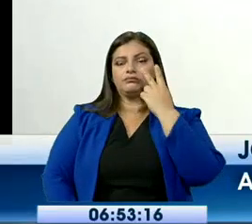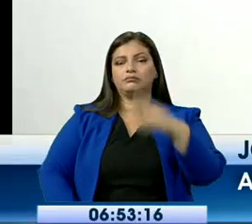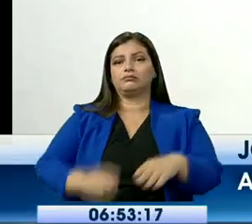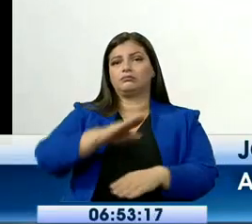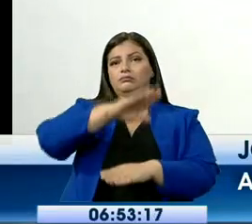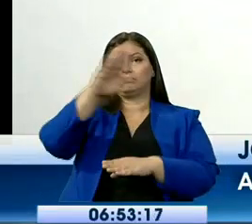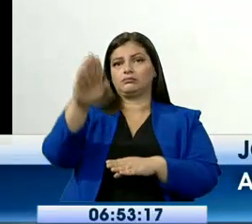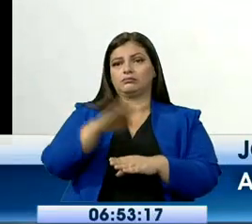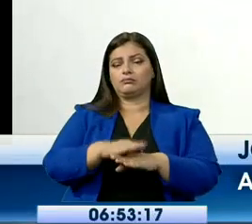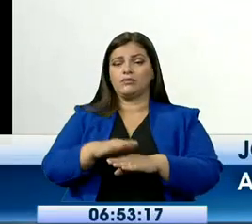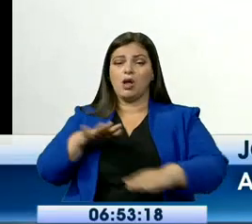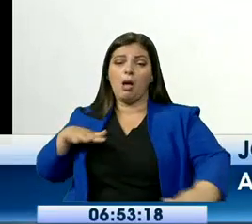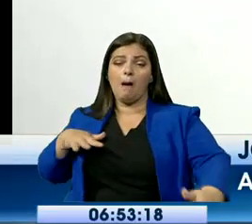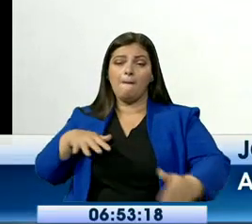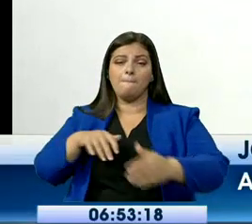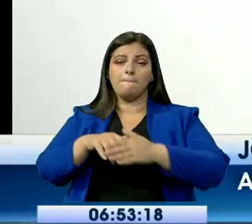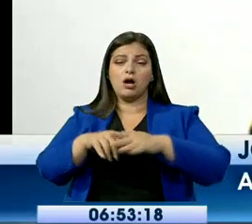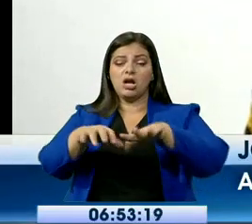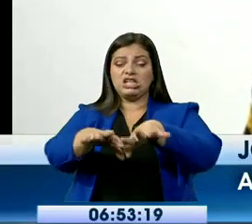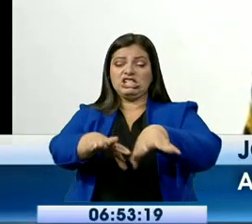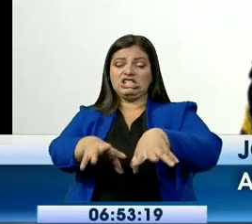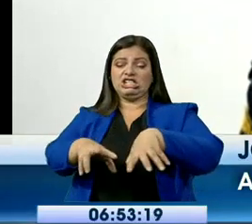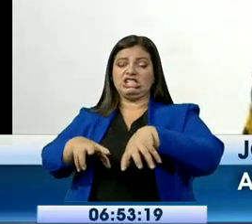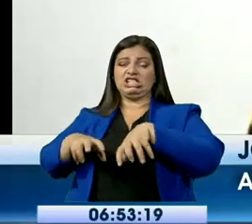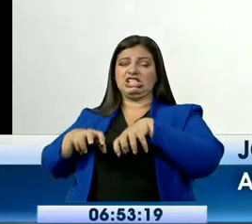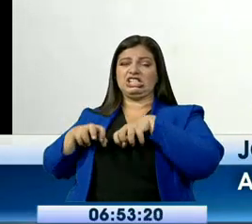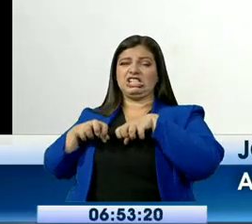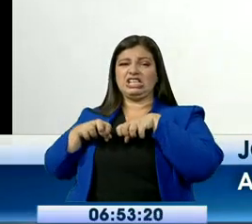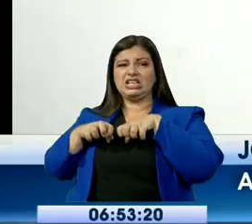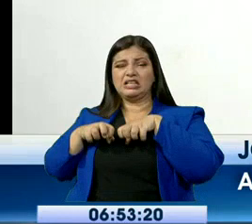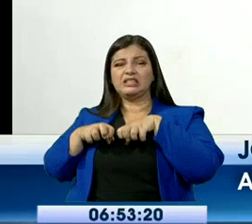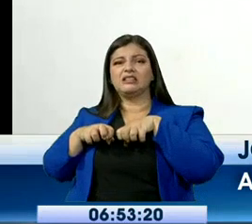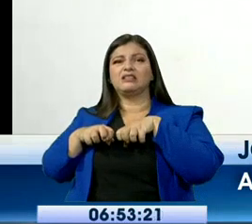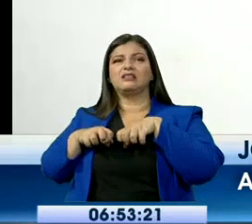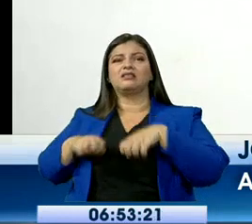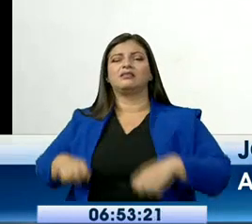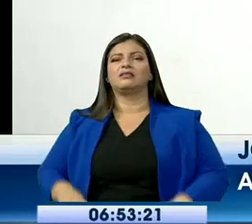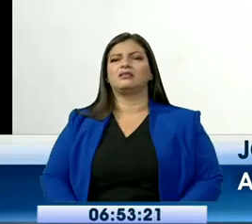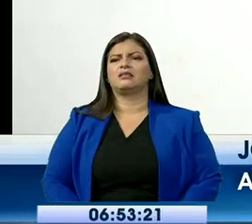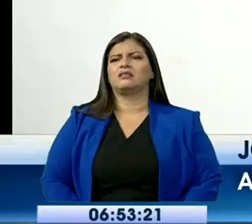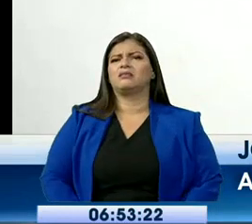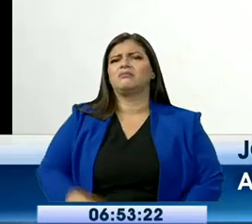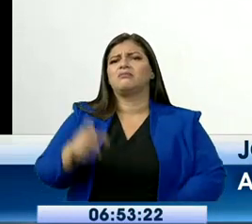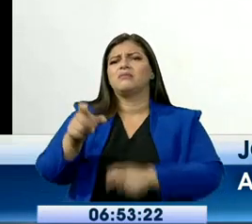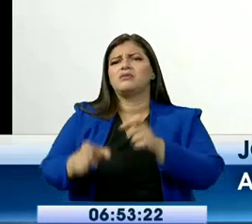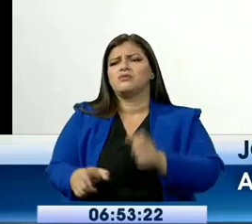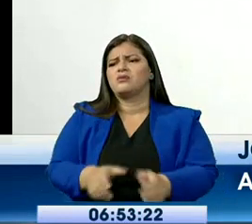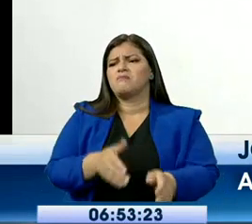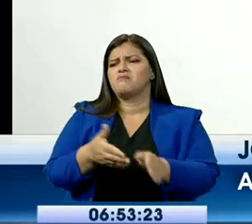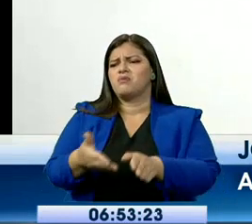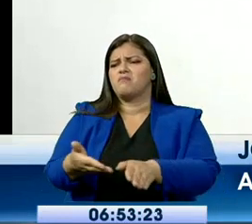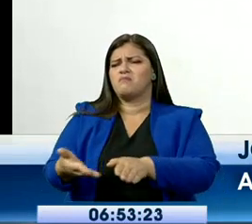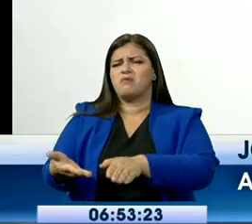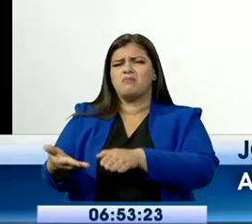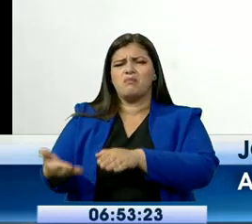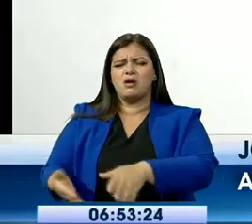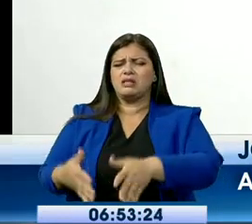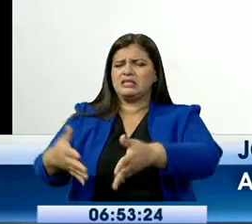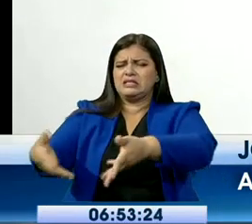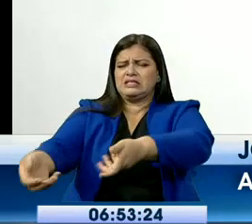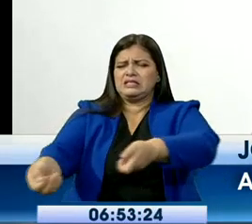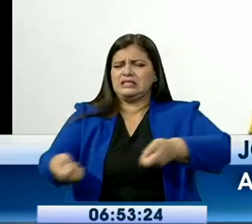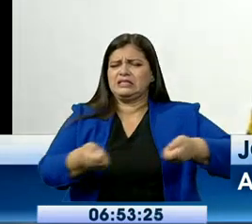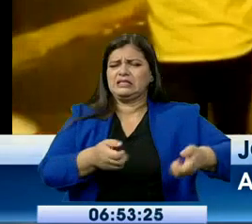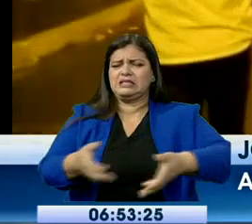cabina totalmente destrozada, se hizo una extracción de los cadáveres con rescate de la policía de tránsito, se